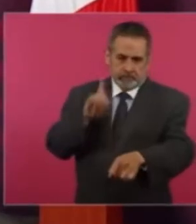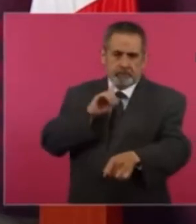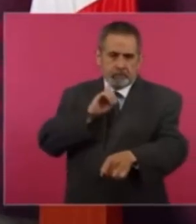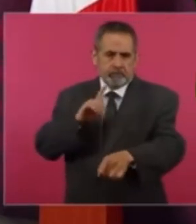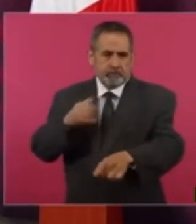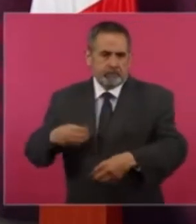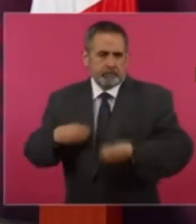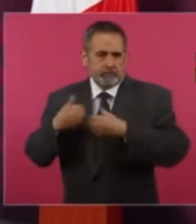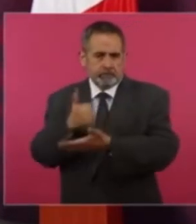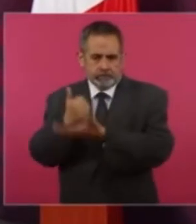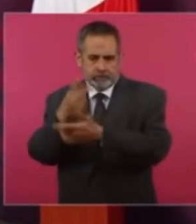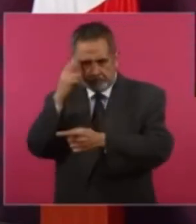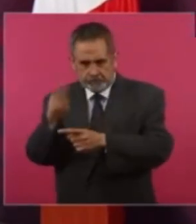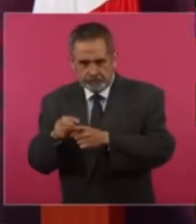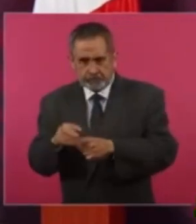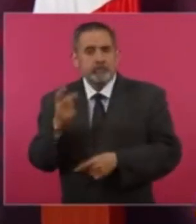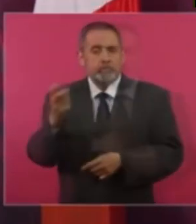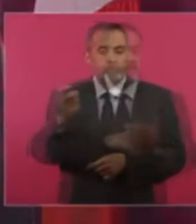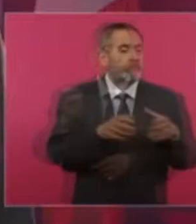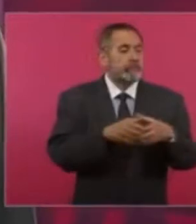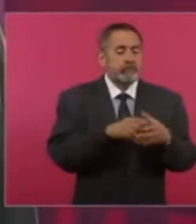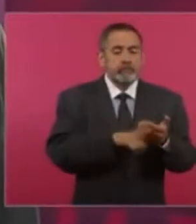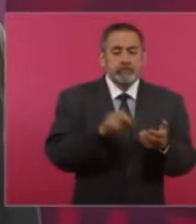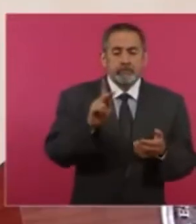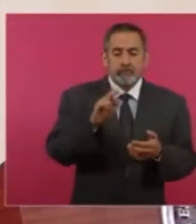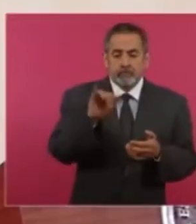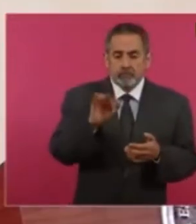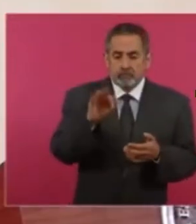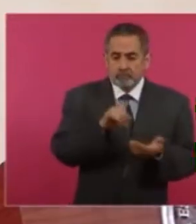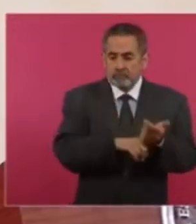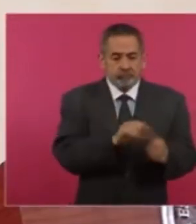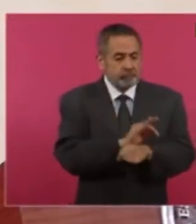se trata de una cuestión política.